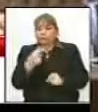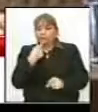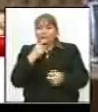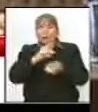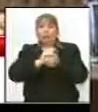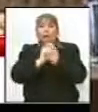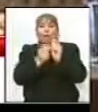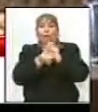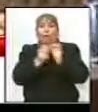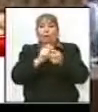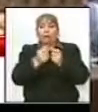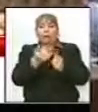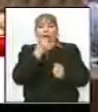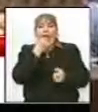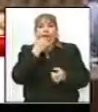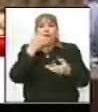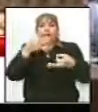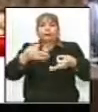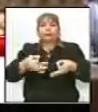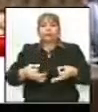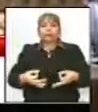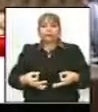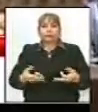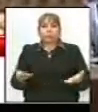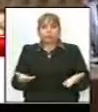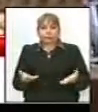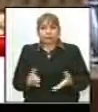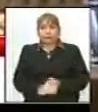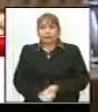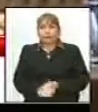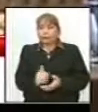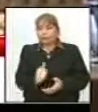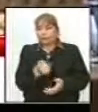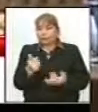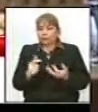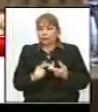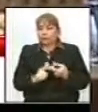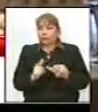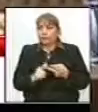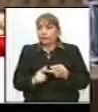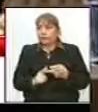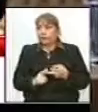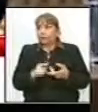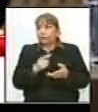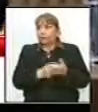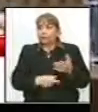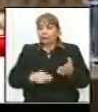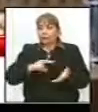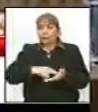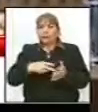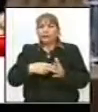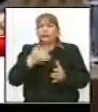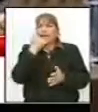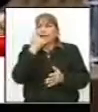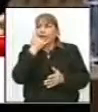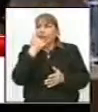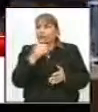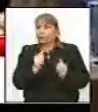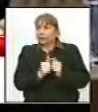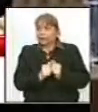que realmente sucedió en el Perú. Por otro lado, ¿qué es lo que sucedía en